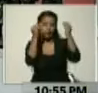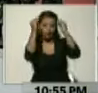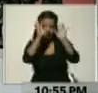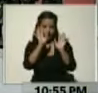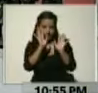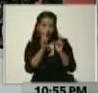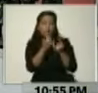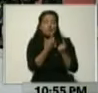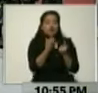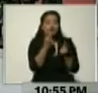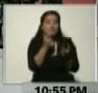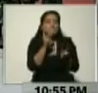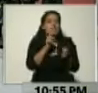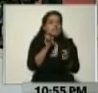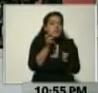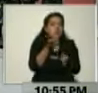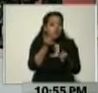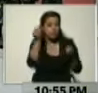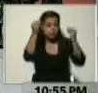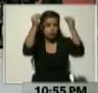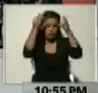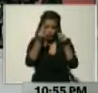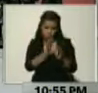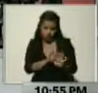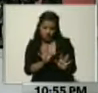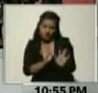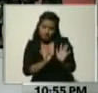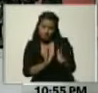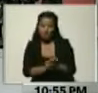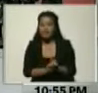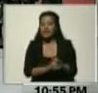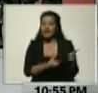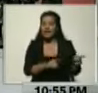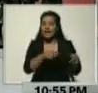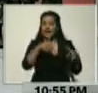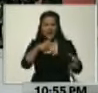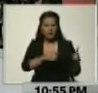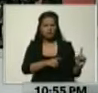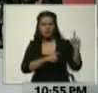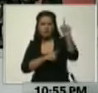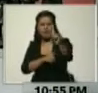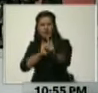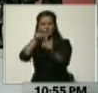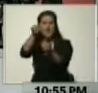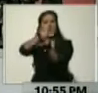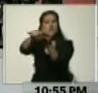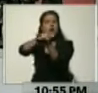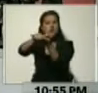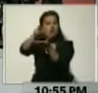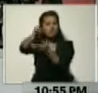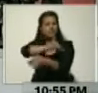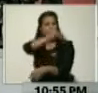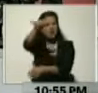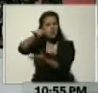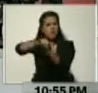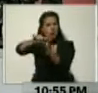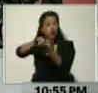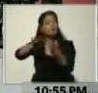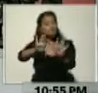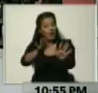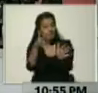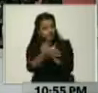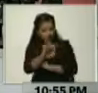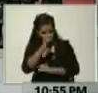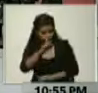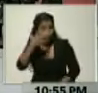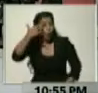embustes. Eso es lo primero. Entonces se fue y montó un show en Nueva York. O sea, yo creo que lo que pasa es que se fue para Nueva York, lo